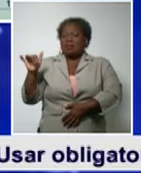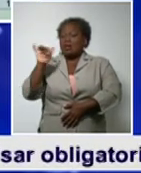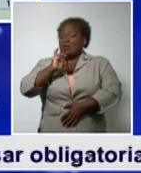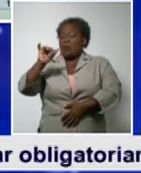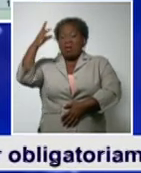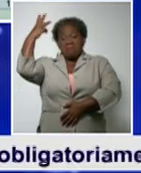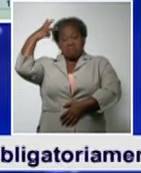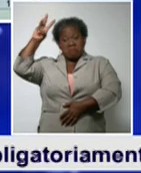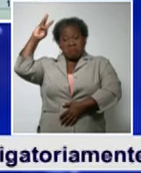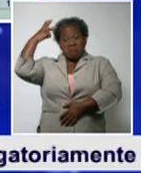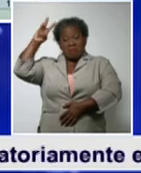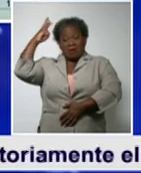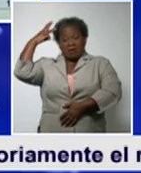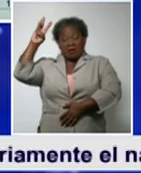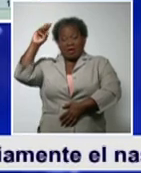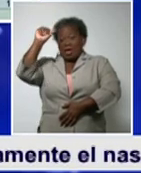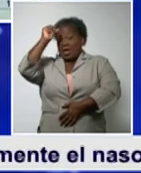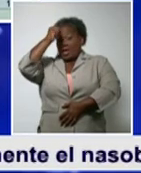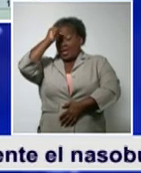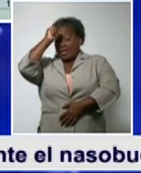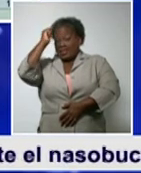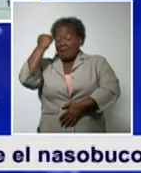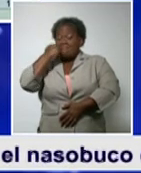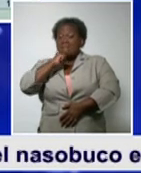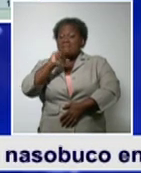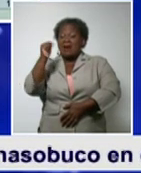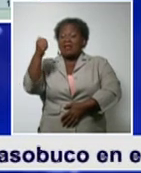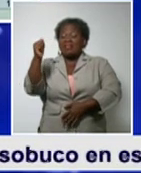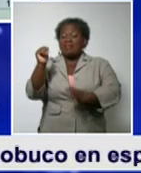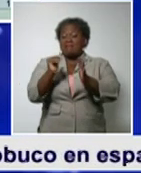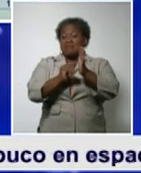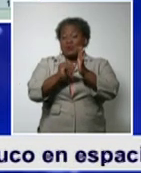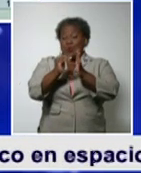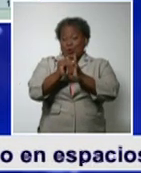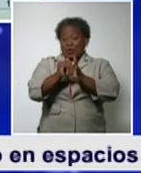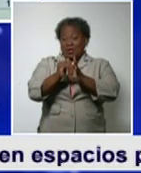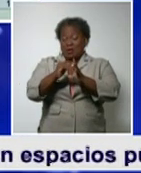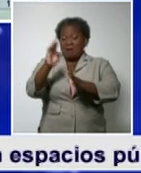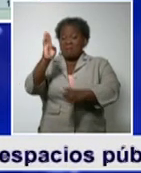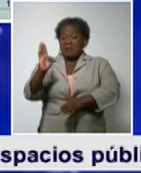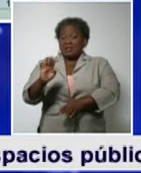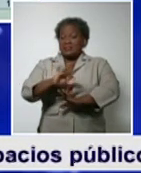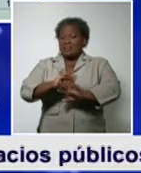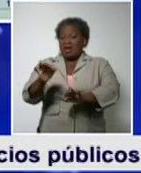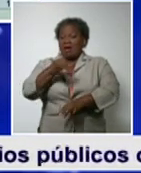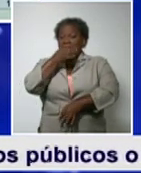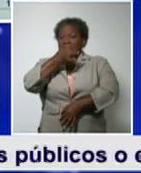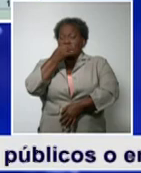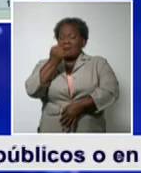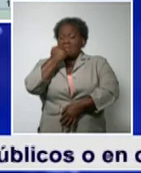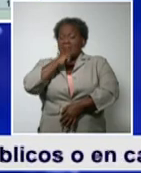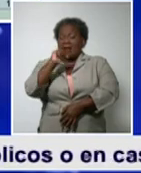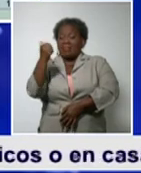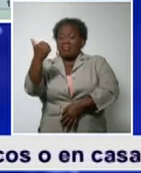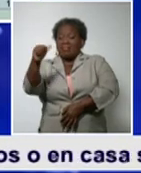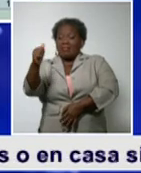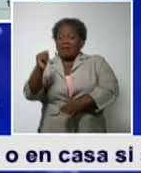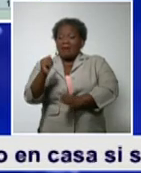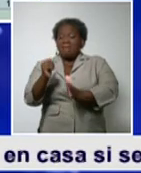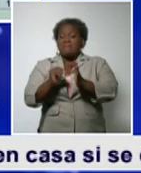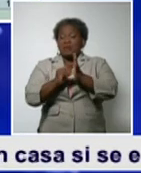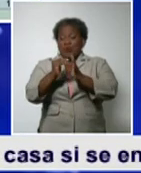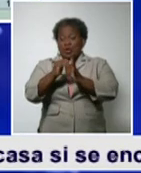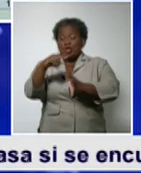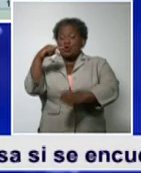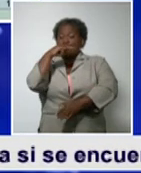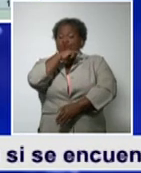México, India con más de 10 millones y Brasil, como ya dije, con más de 10 millones. Rusia con